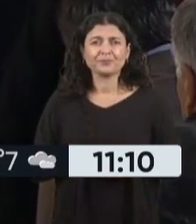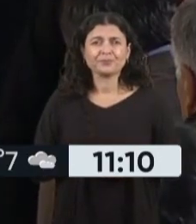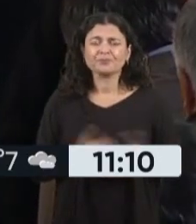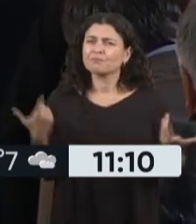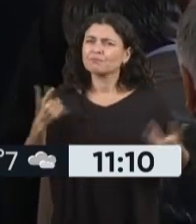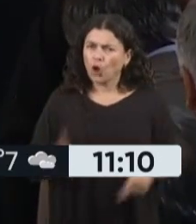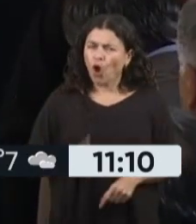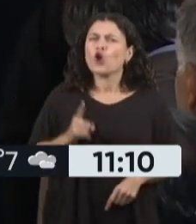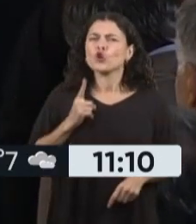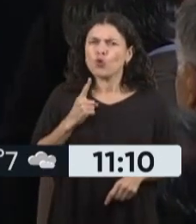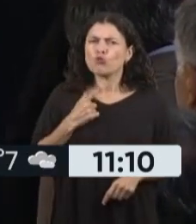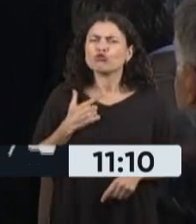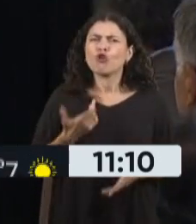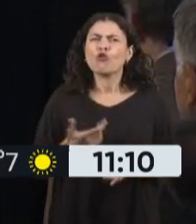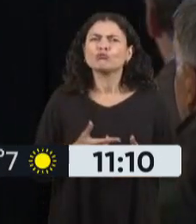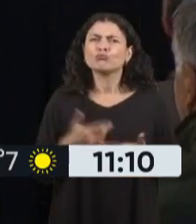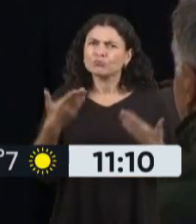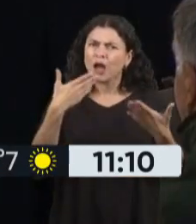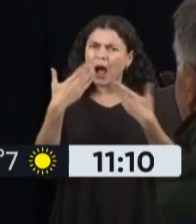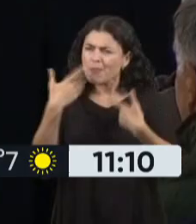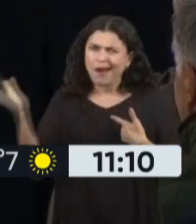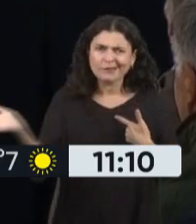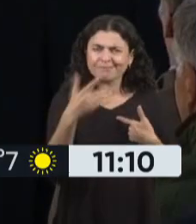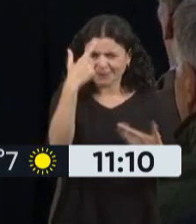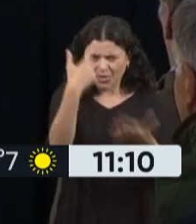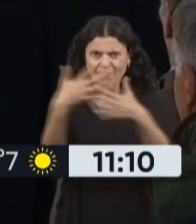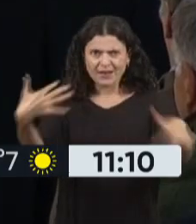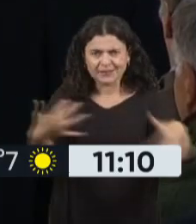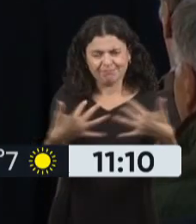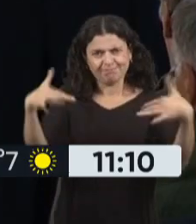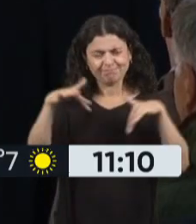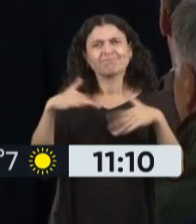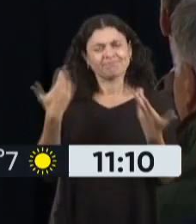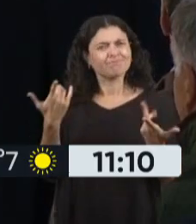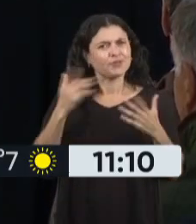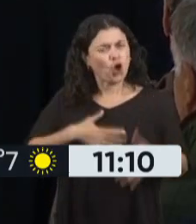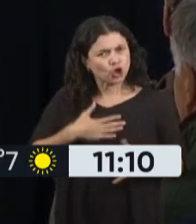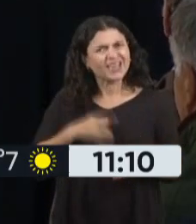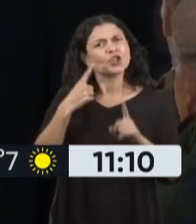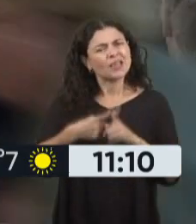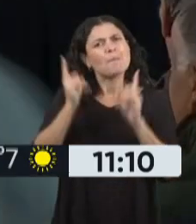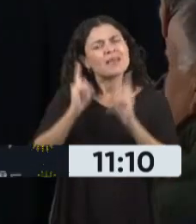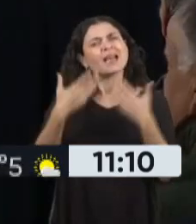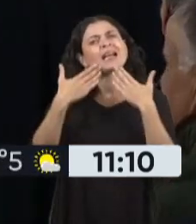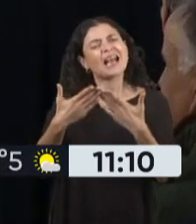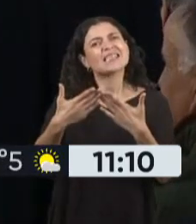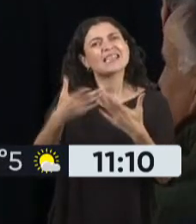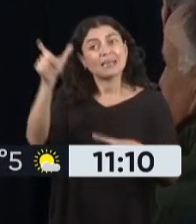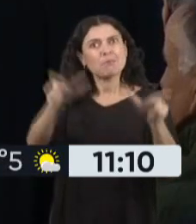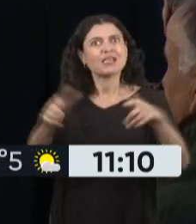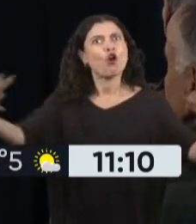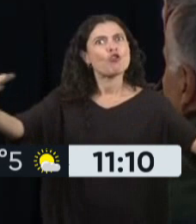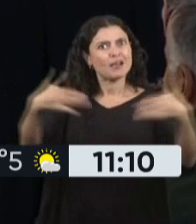Es un honor hablar para todos ustedes y antes que nada gracias a los